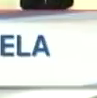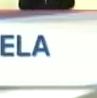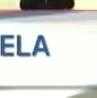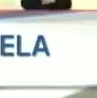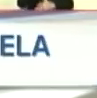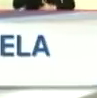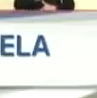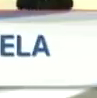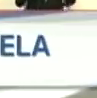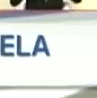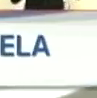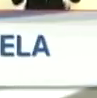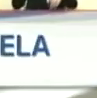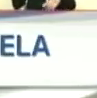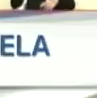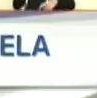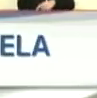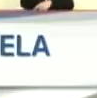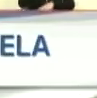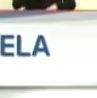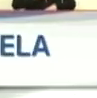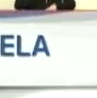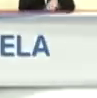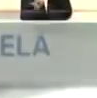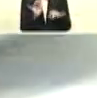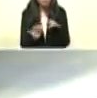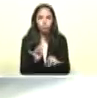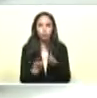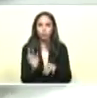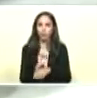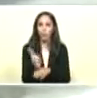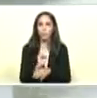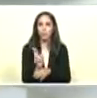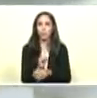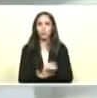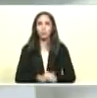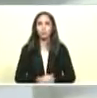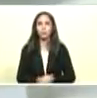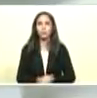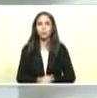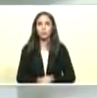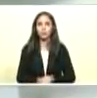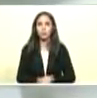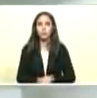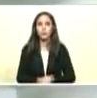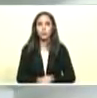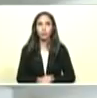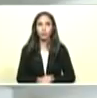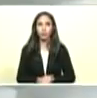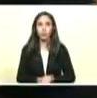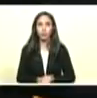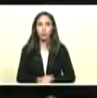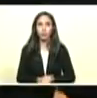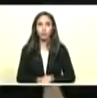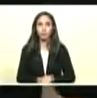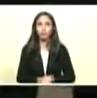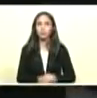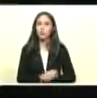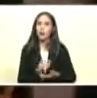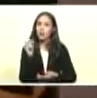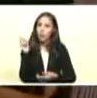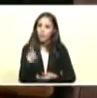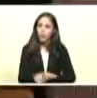podemos poner a todo el pueblo venezolano en el ejercicio de la minería digital. También acá,